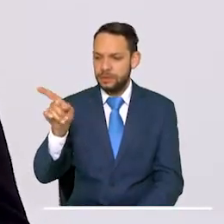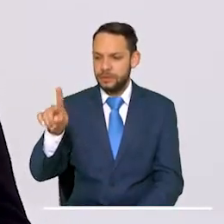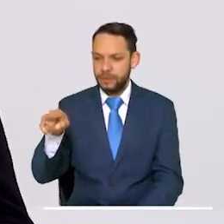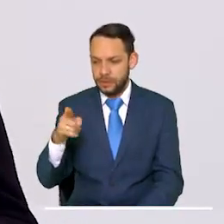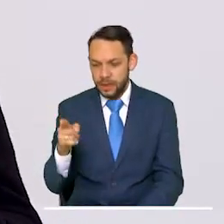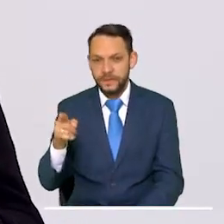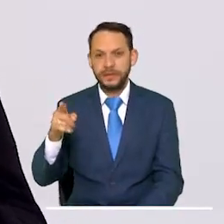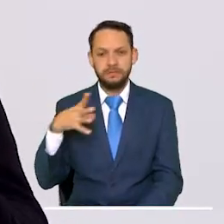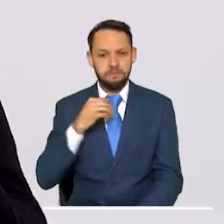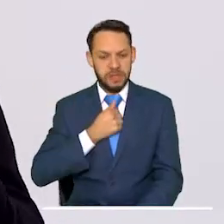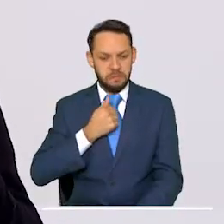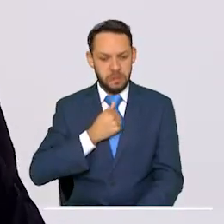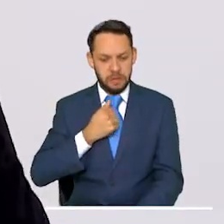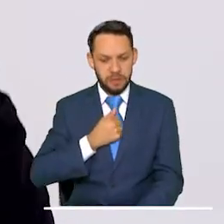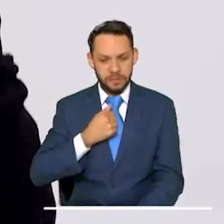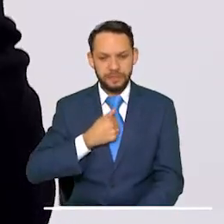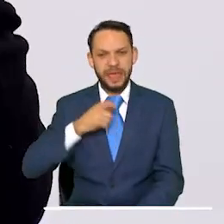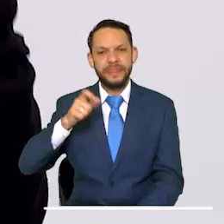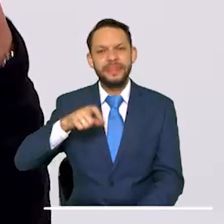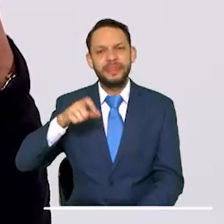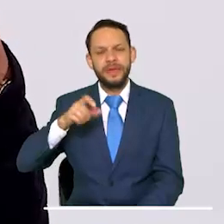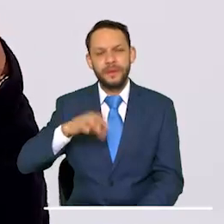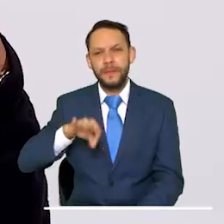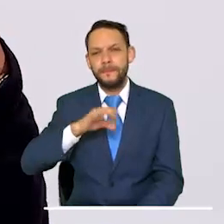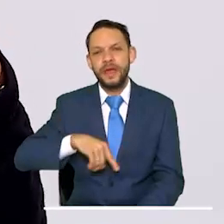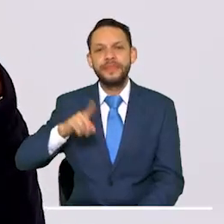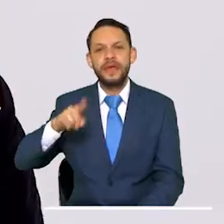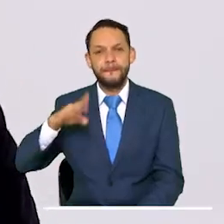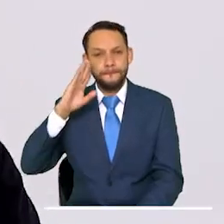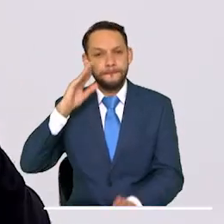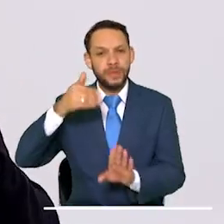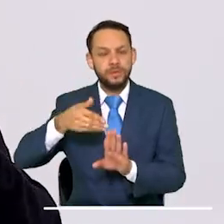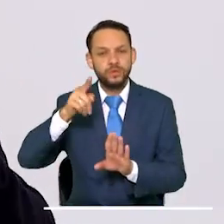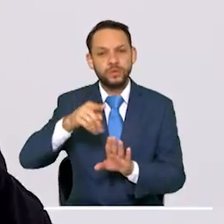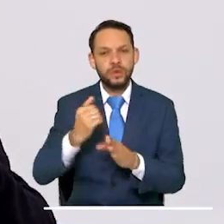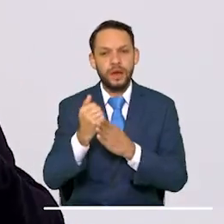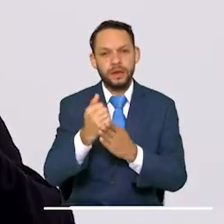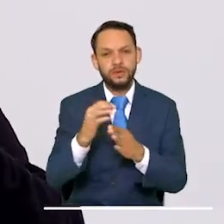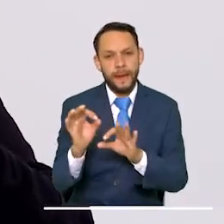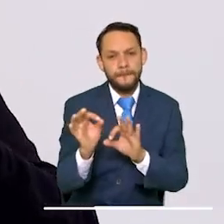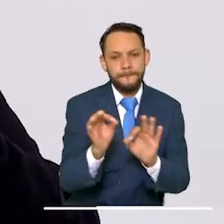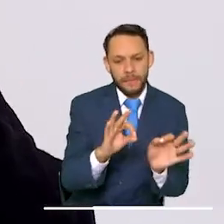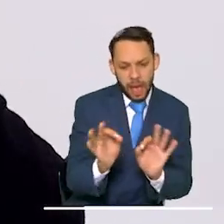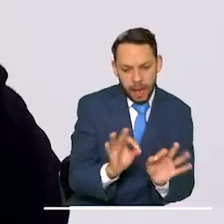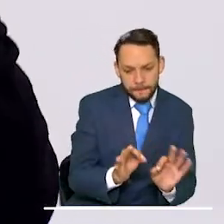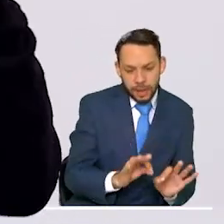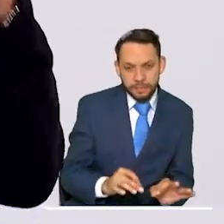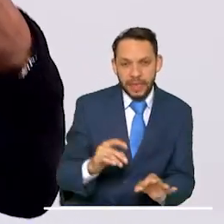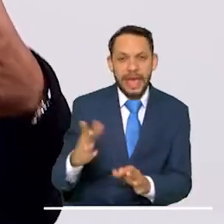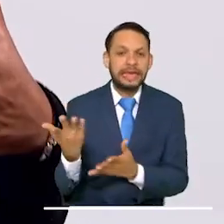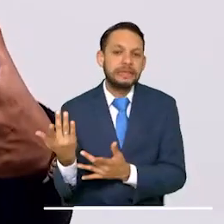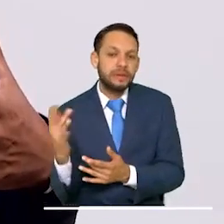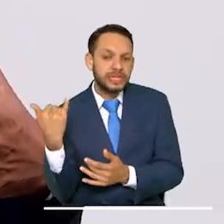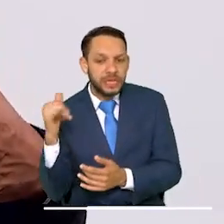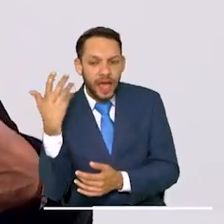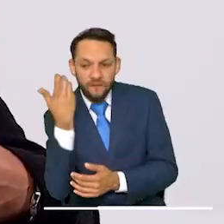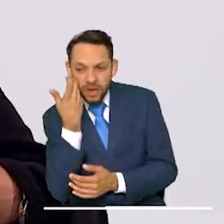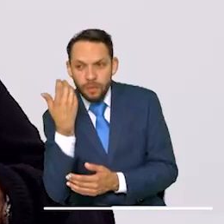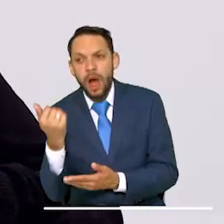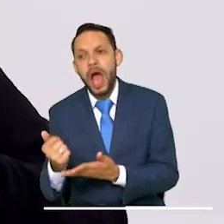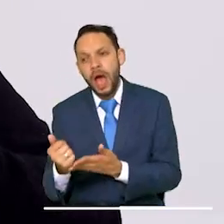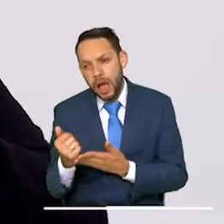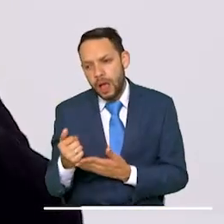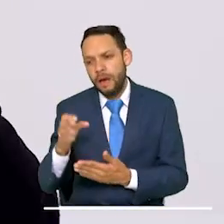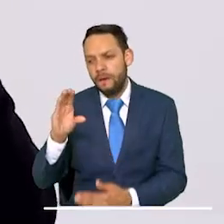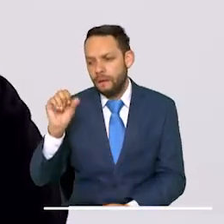lo utilizo, el cannabinoide debería también pensarse de manera preventiva, ¿cierto? O sea, uno no debería esperar a tener un síntoma